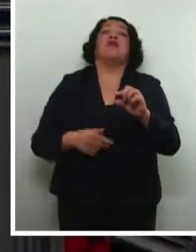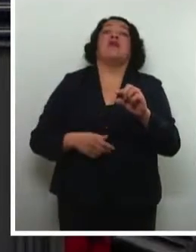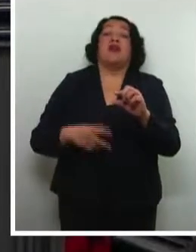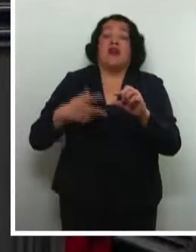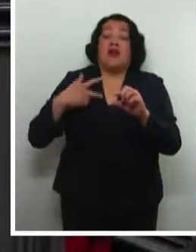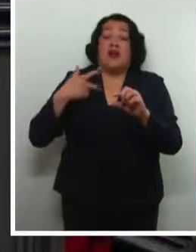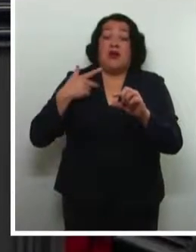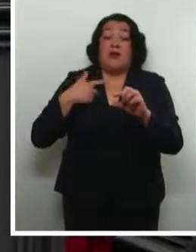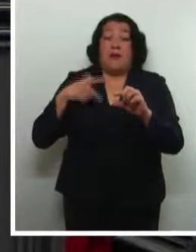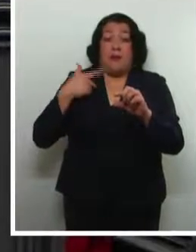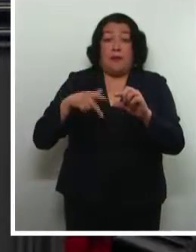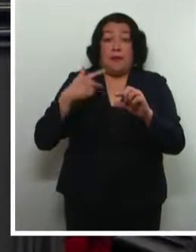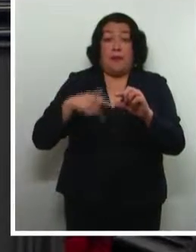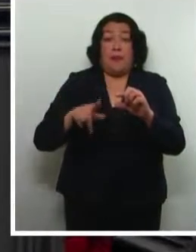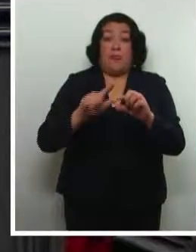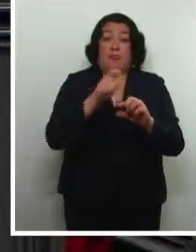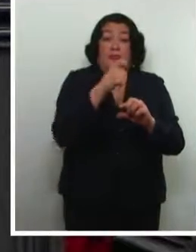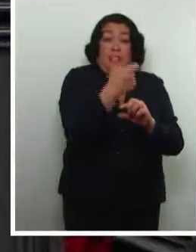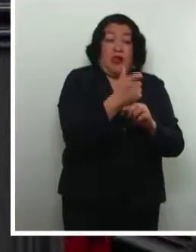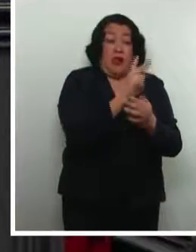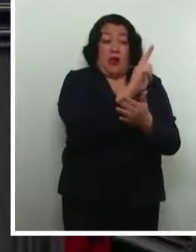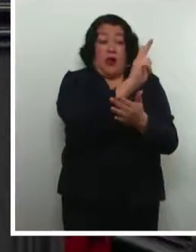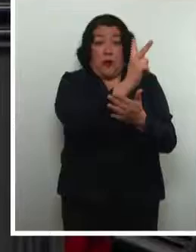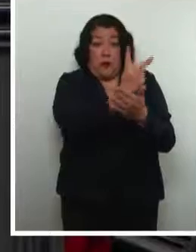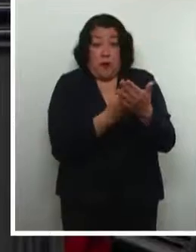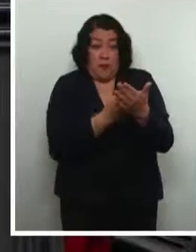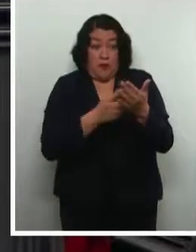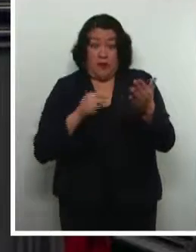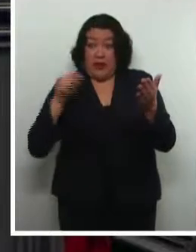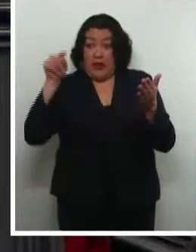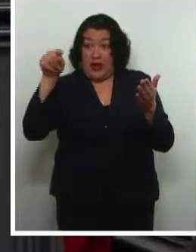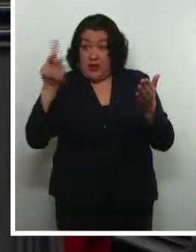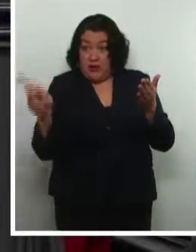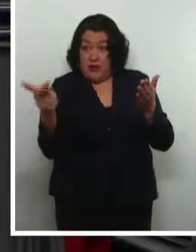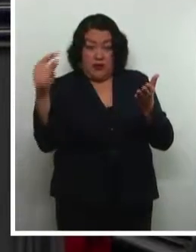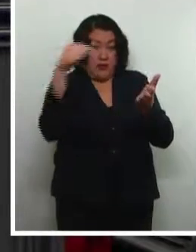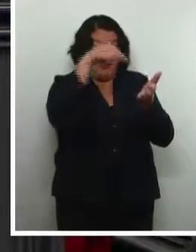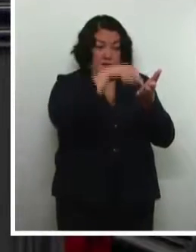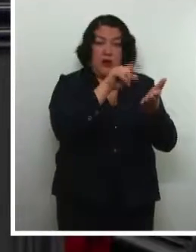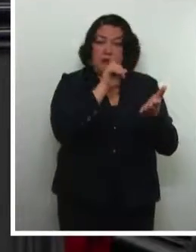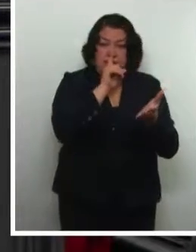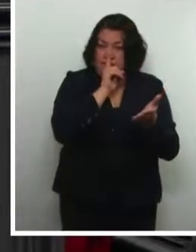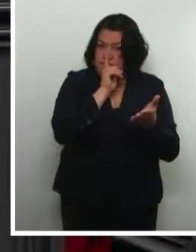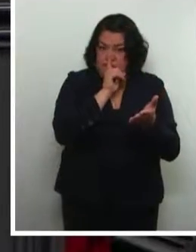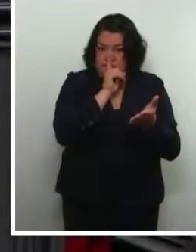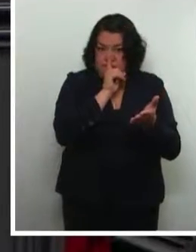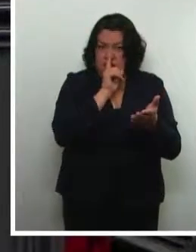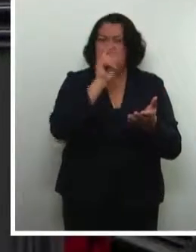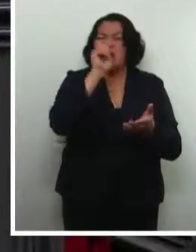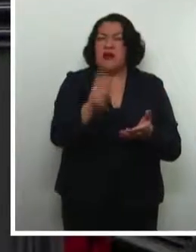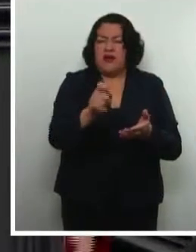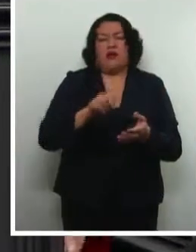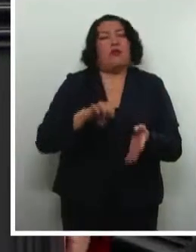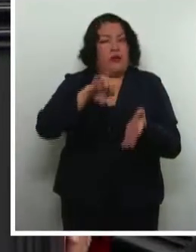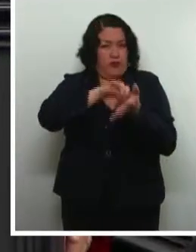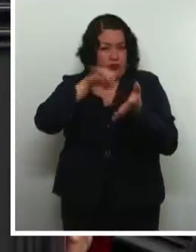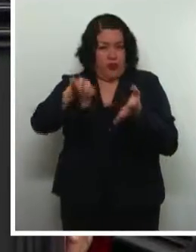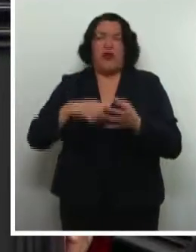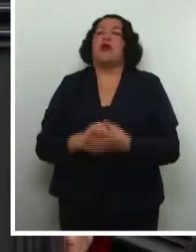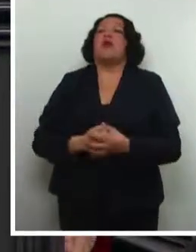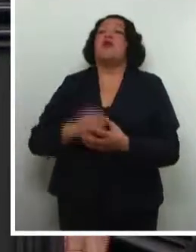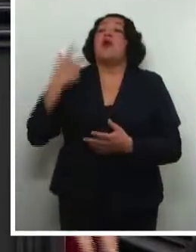recursos destinados a los proyectos. Es decir, que los ciudadanos decidan